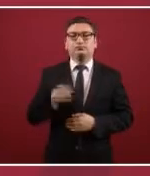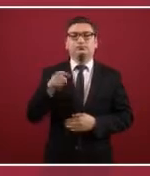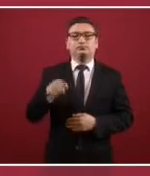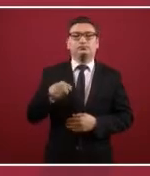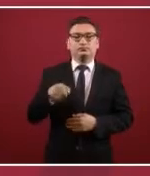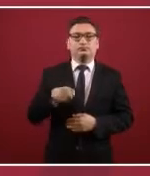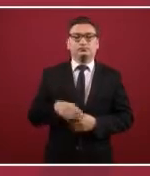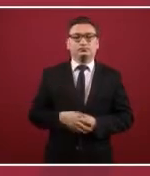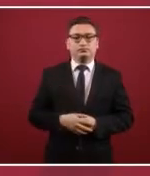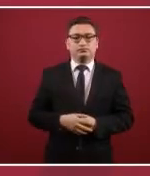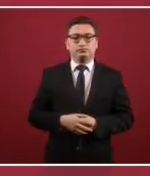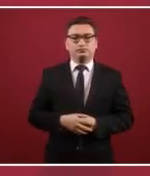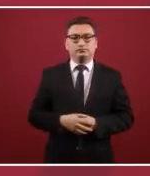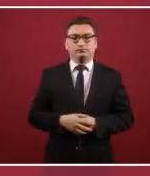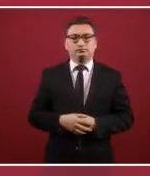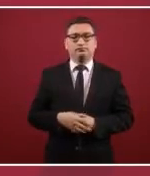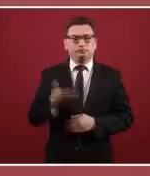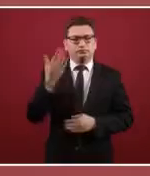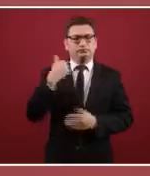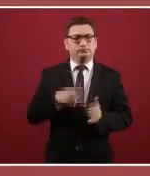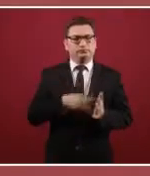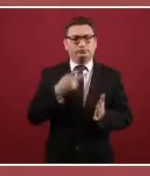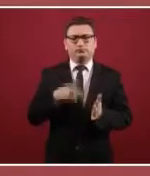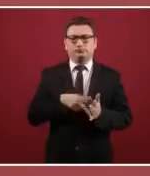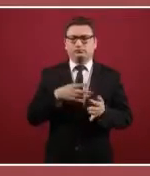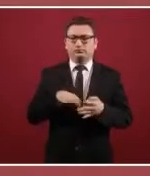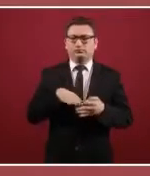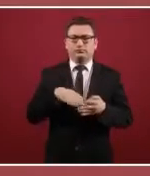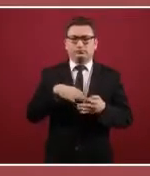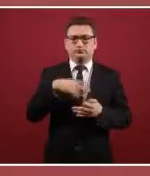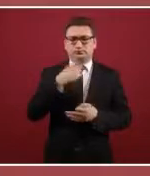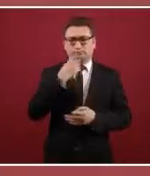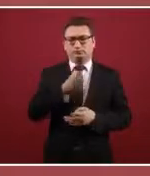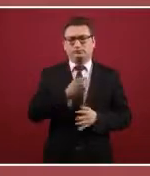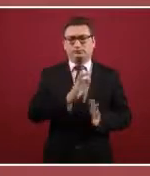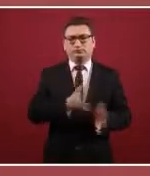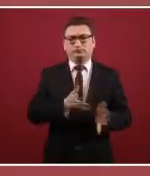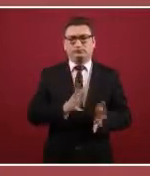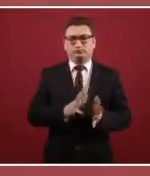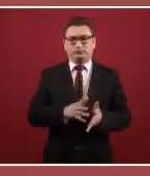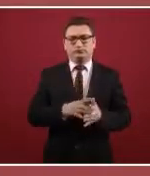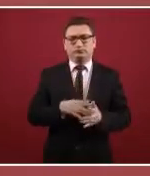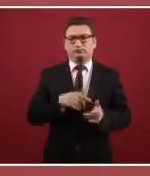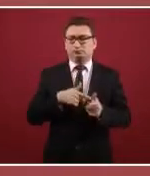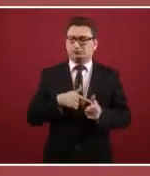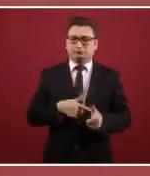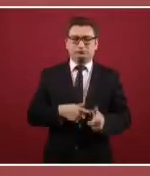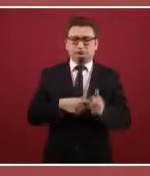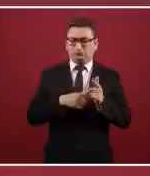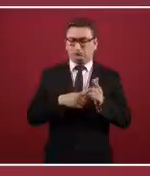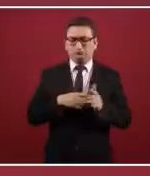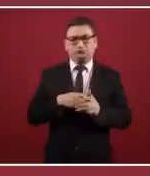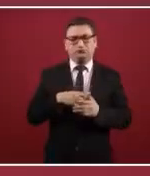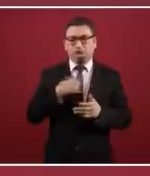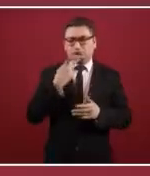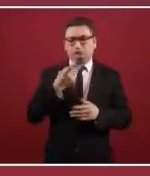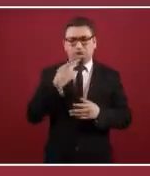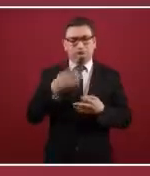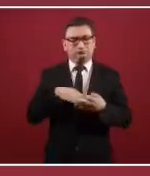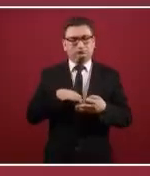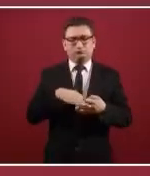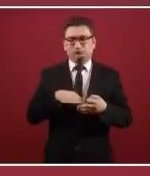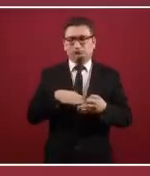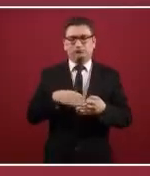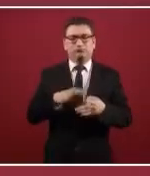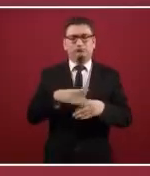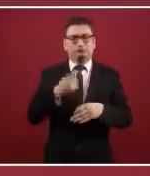tiene, lo hemos dicho en otras ocasiones, y hay que seguirlo repitiendo,